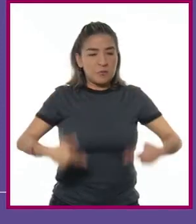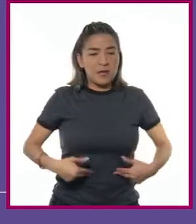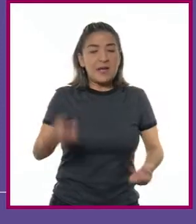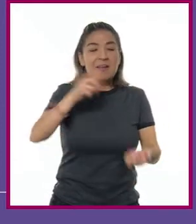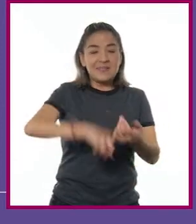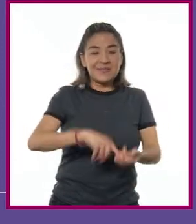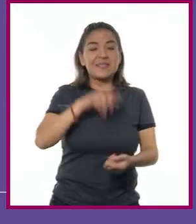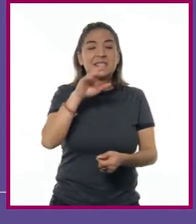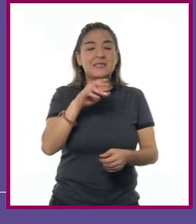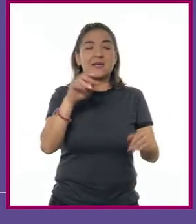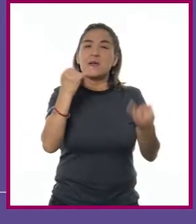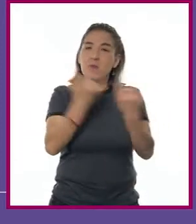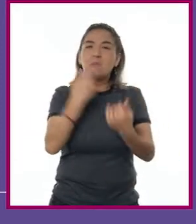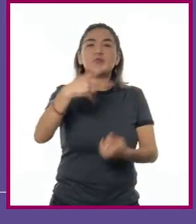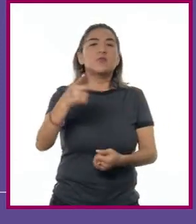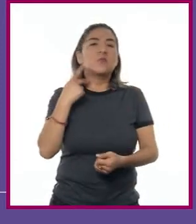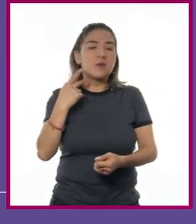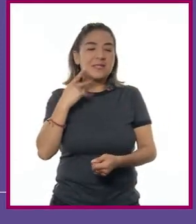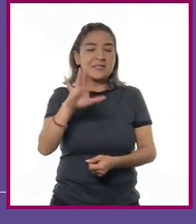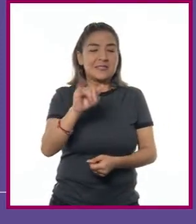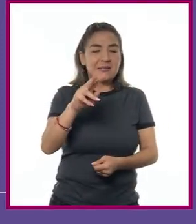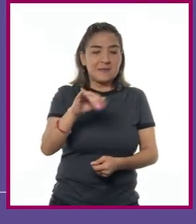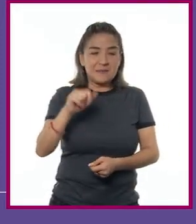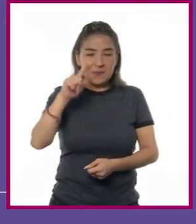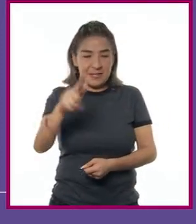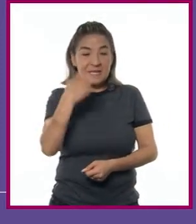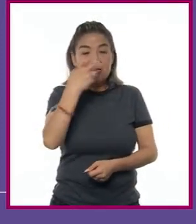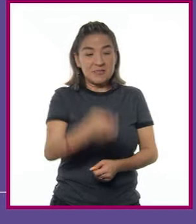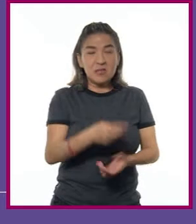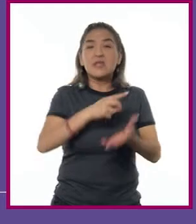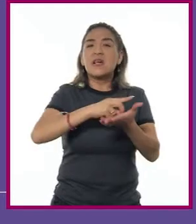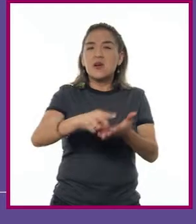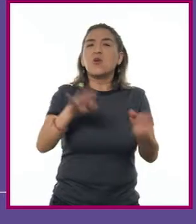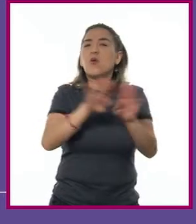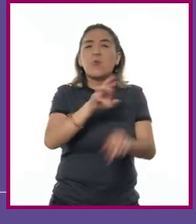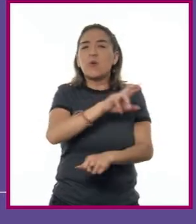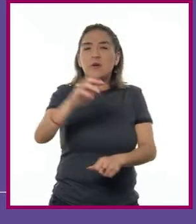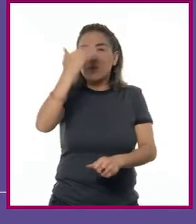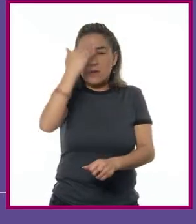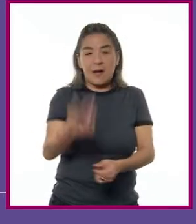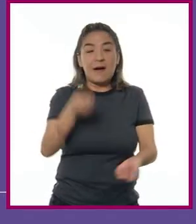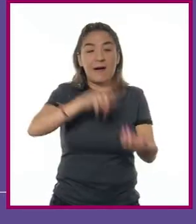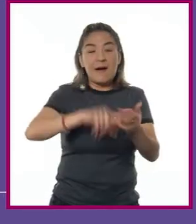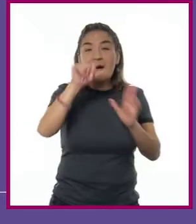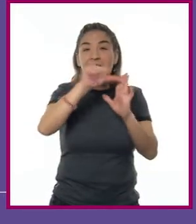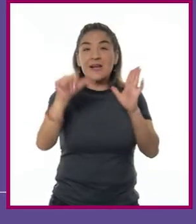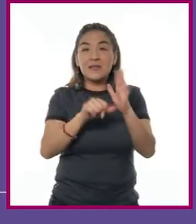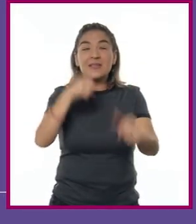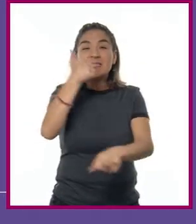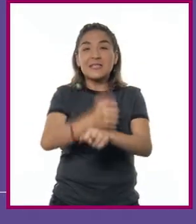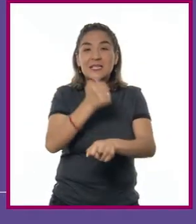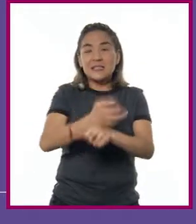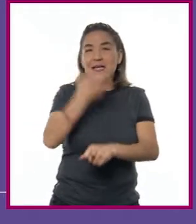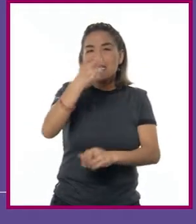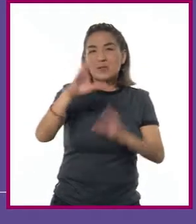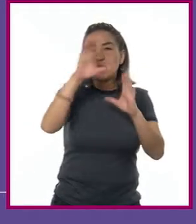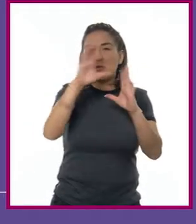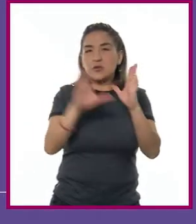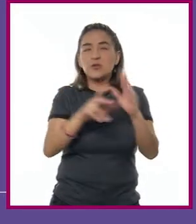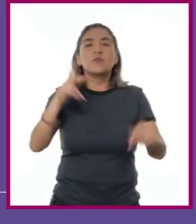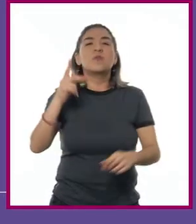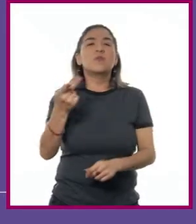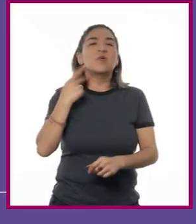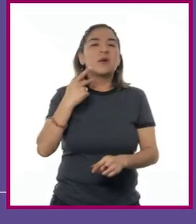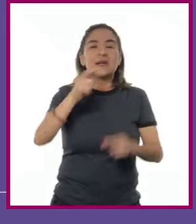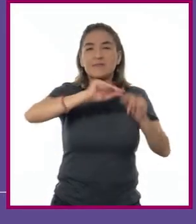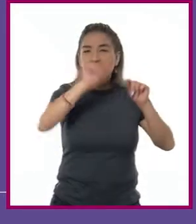Derechos Civiles y Políticos. Además, este derecho se reconoce en el artículo 6 de la Constitución Política